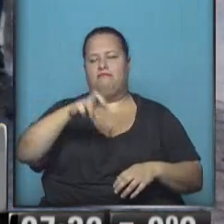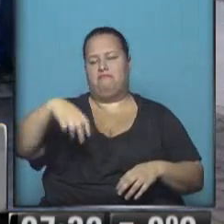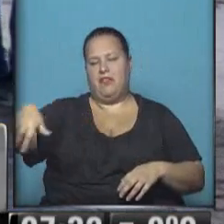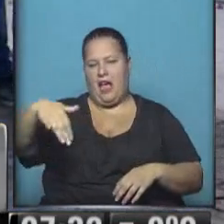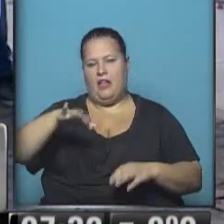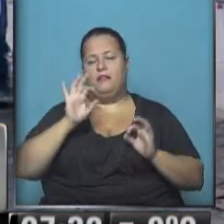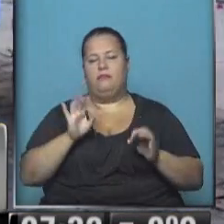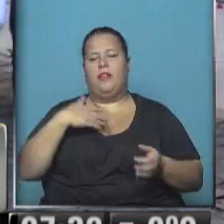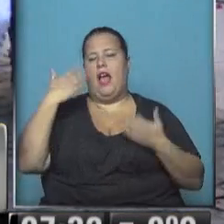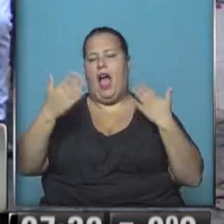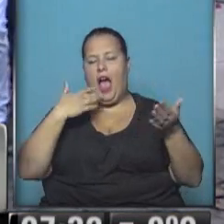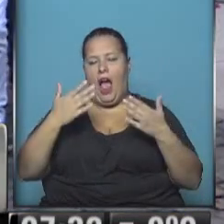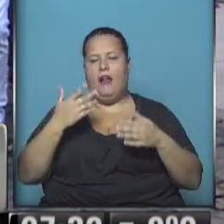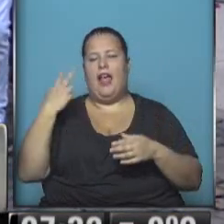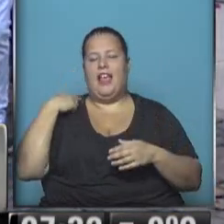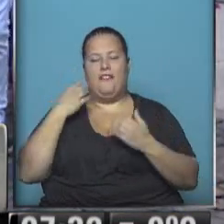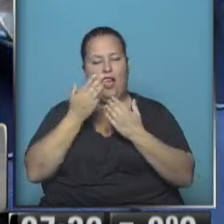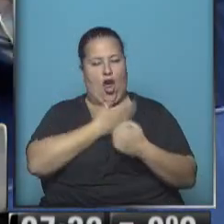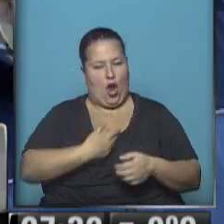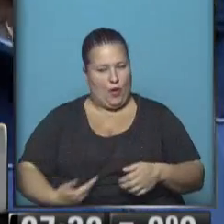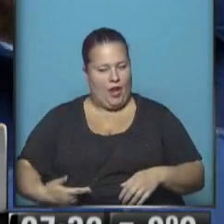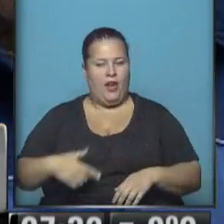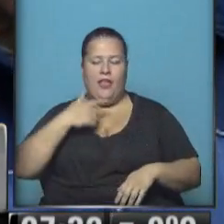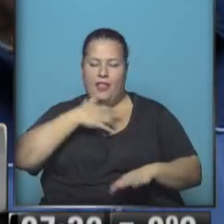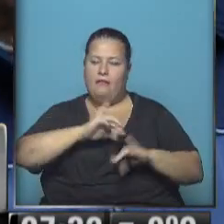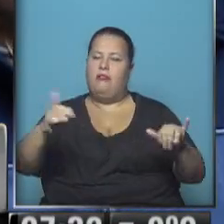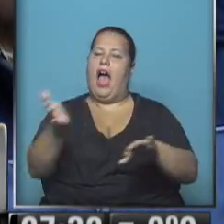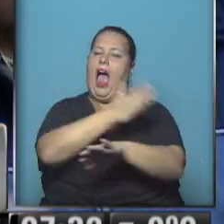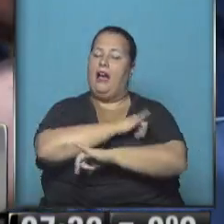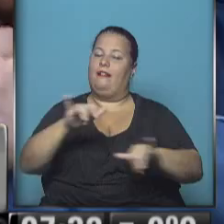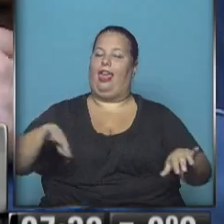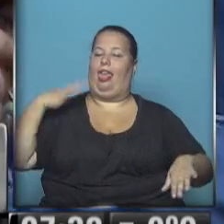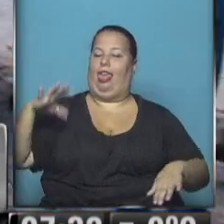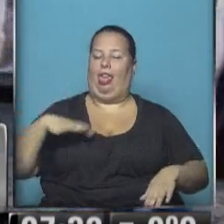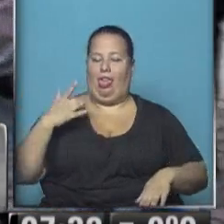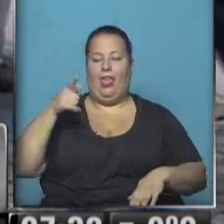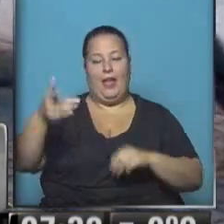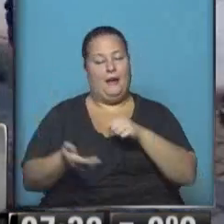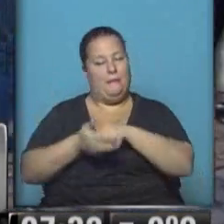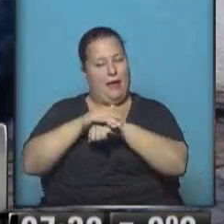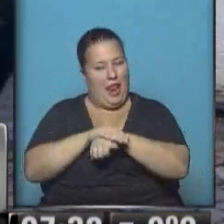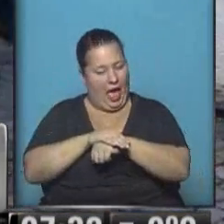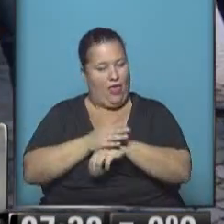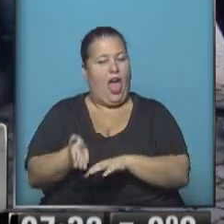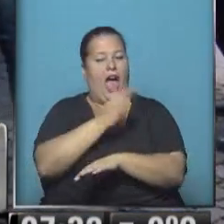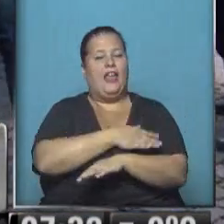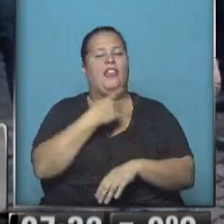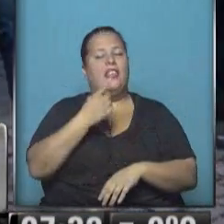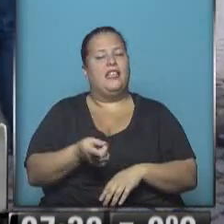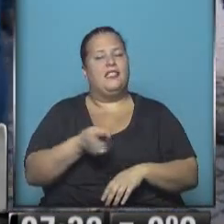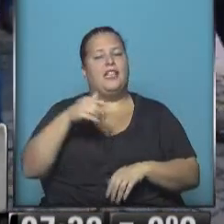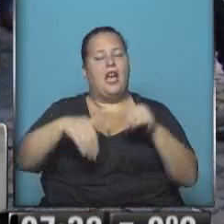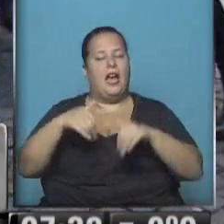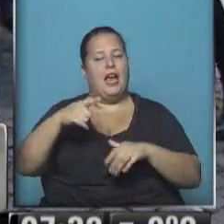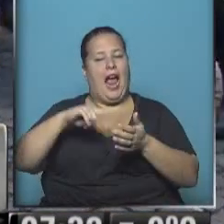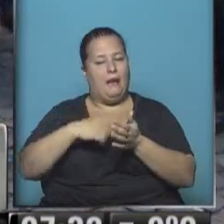siguió las palabras el jefe de gobierno, que ya había anunciado anticipado, como abriendo el paraguas, Horacio Rodríguez Larreta días antes, diciendo que el electorado